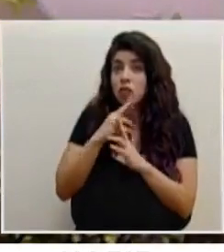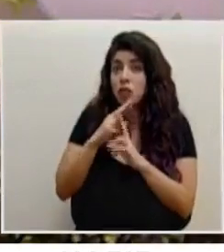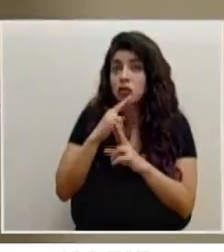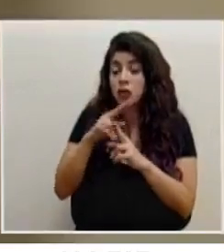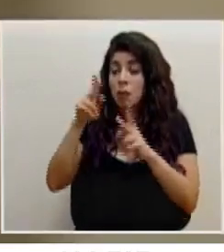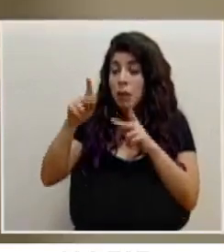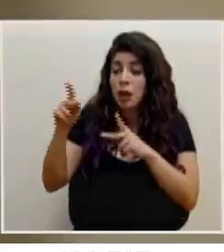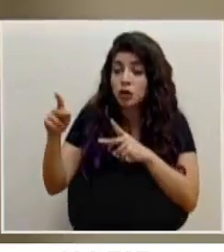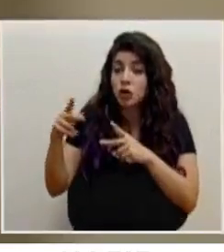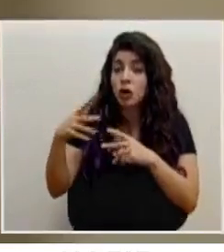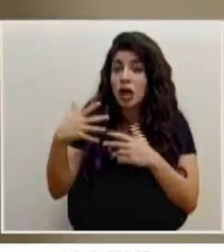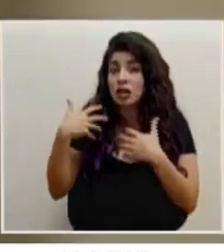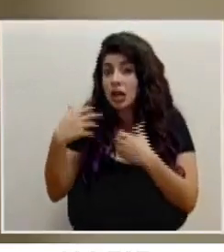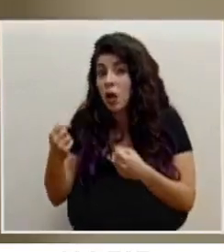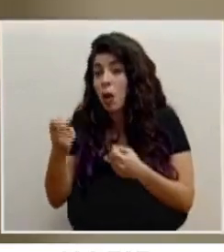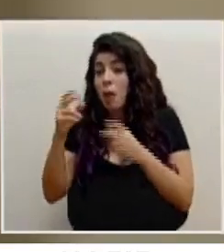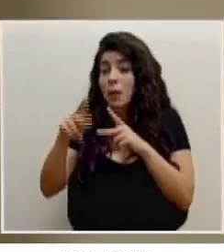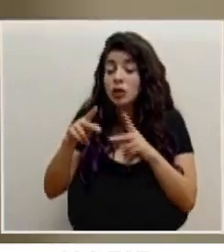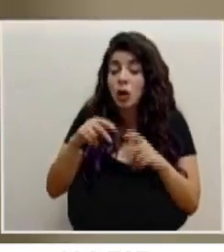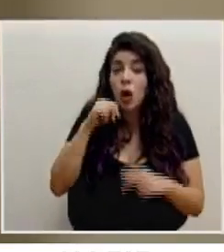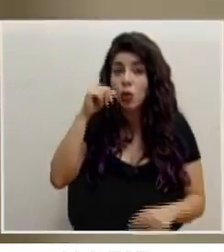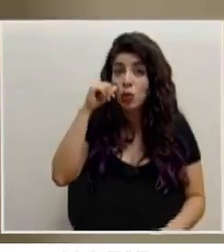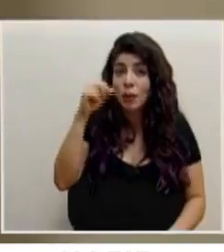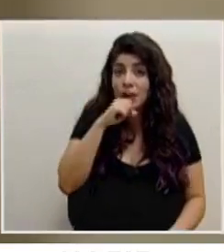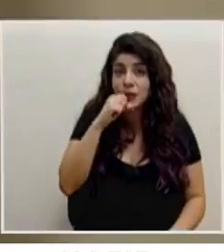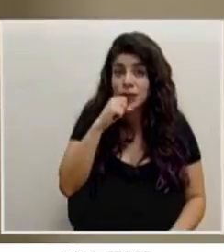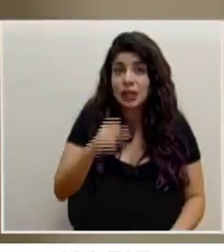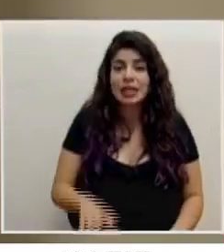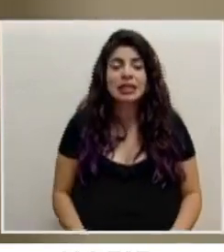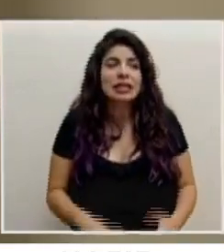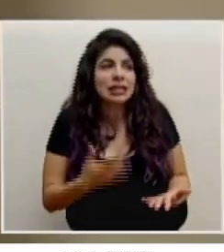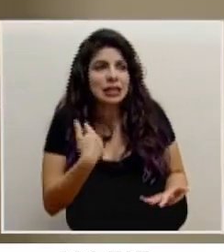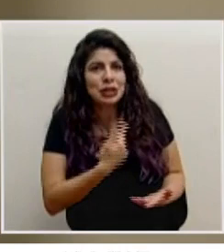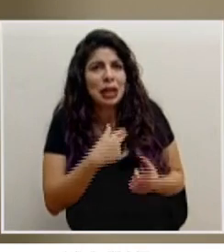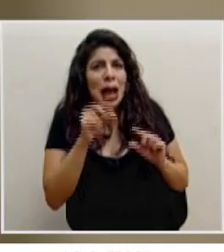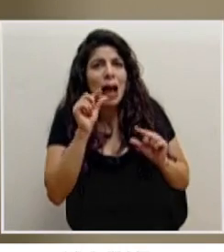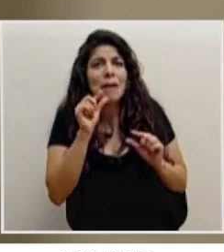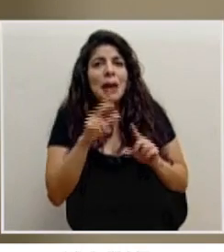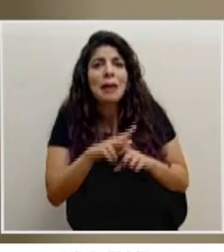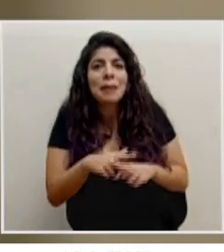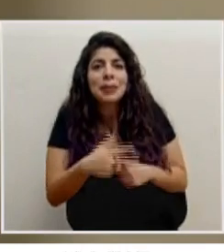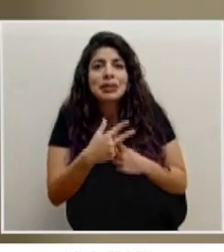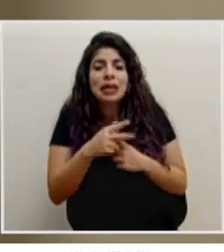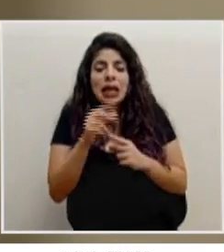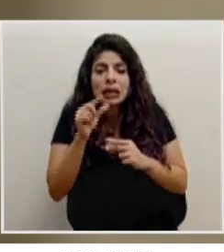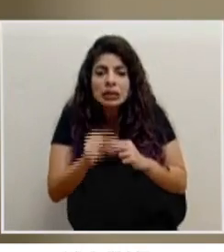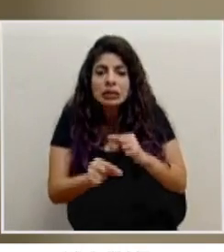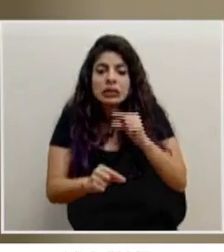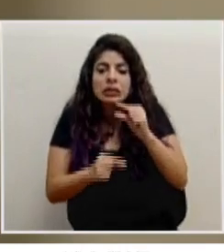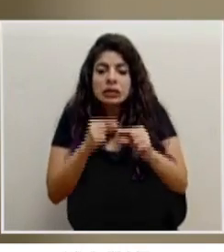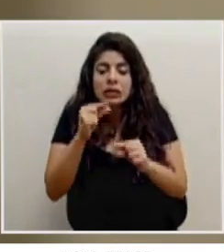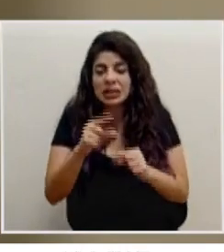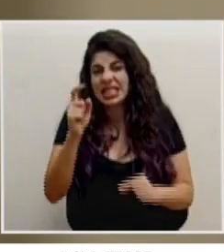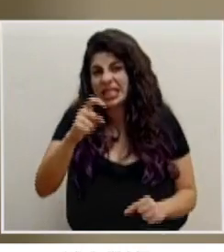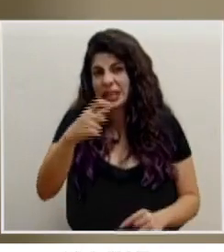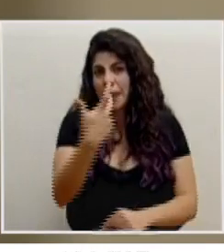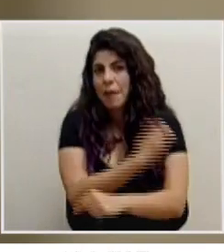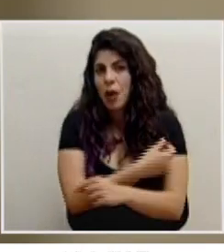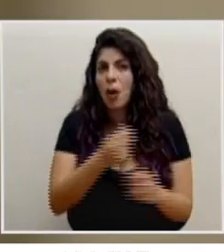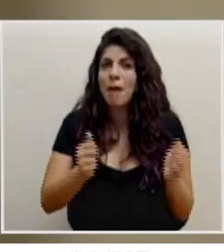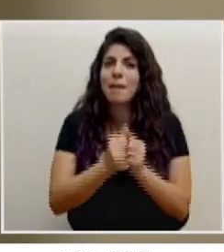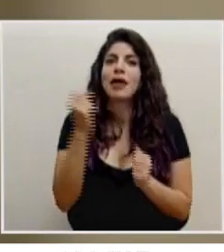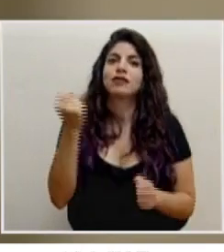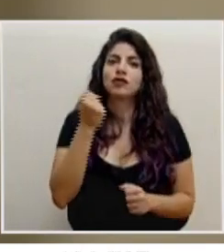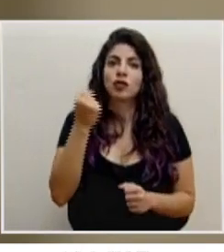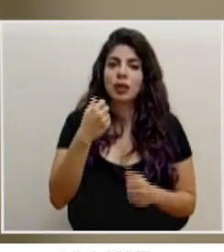Bueno, es que todavía estamos avanzando, o sea, a pocos pasos, ¿verdad? Pero todavía tiene que haber una vacunación más fuerte, y por eso justamente